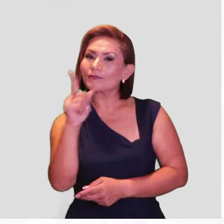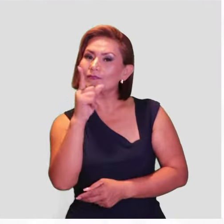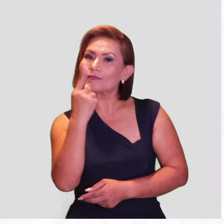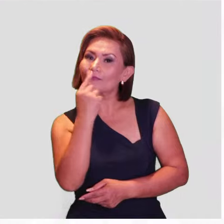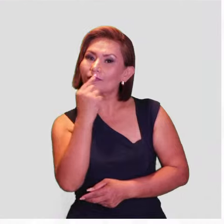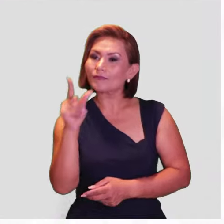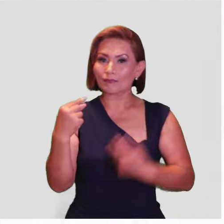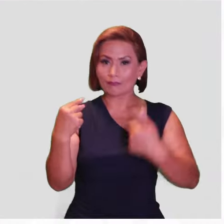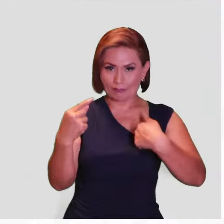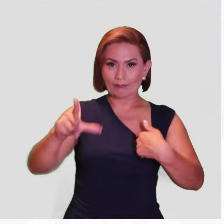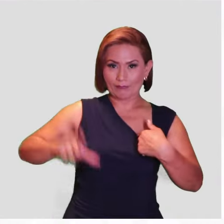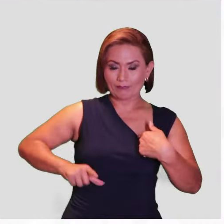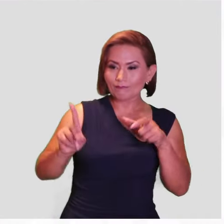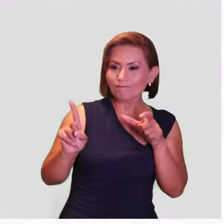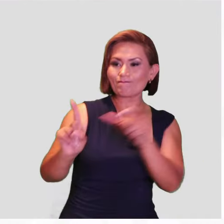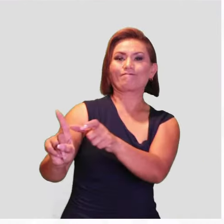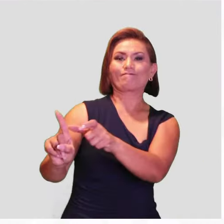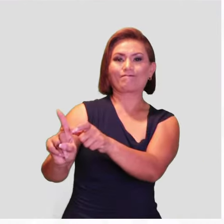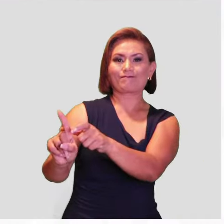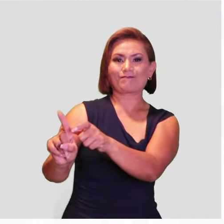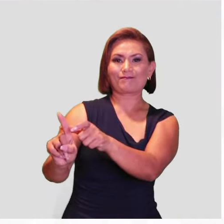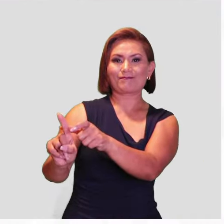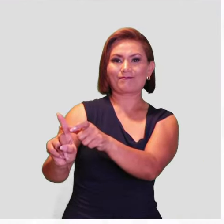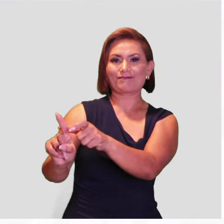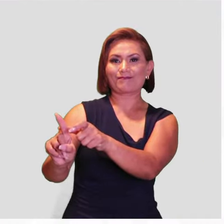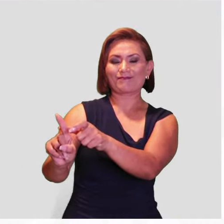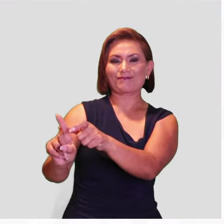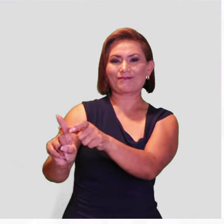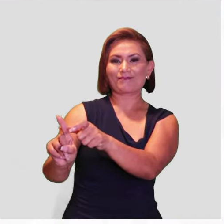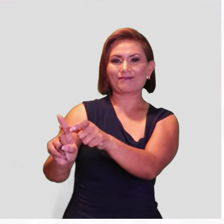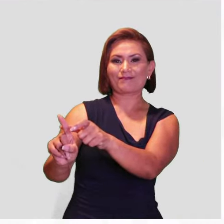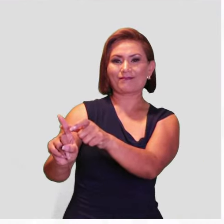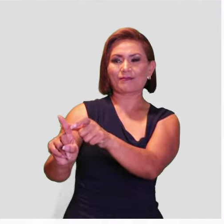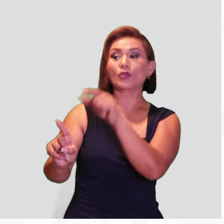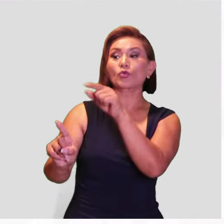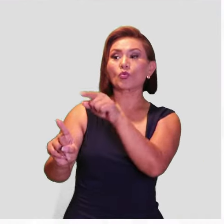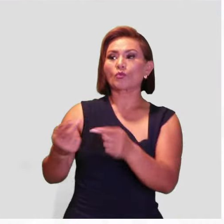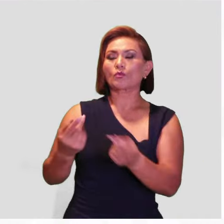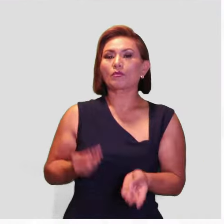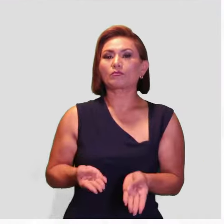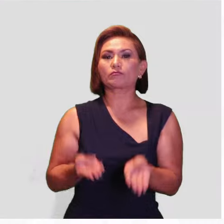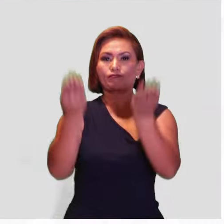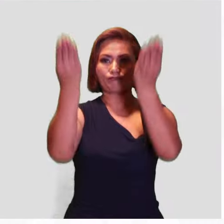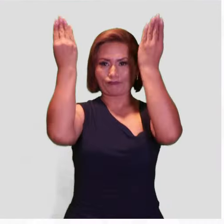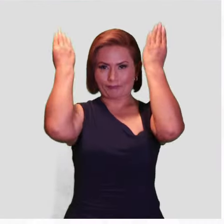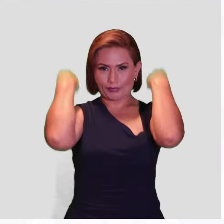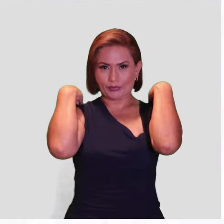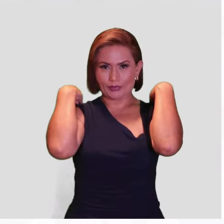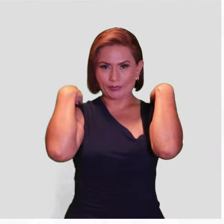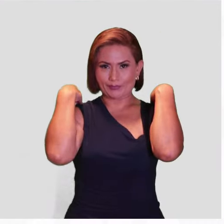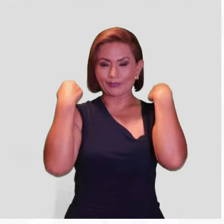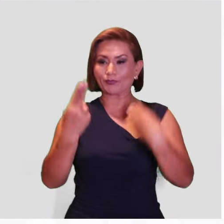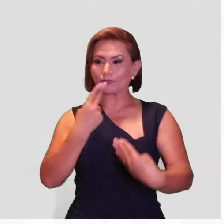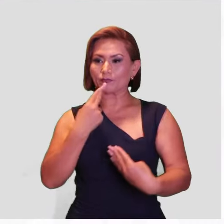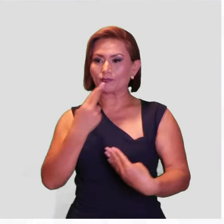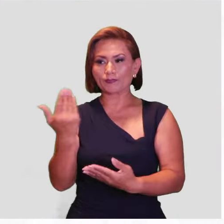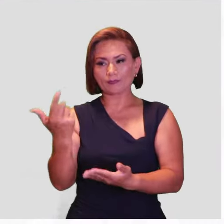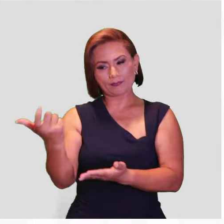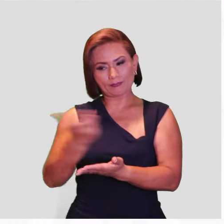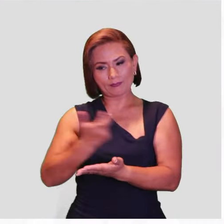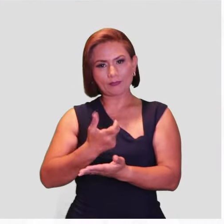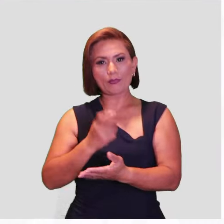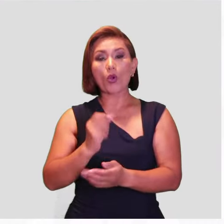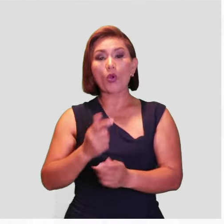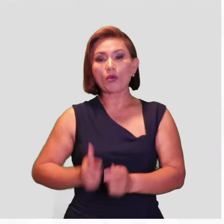la parte más importante, en donde no les cobren las balas, los chalecos, porque es un gobierno que siempre tiene